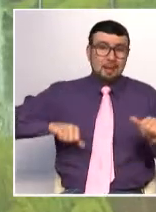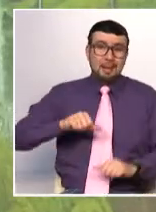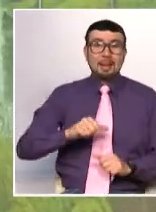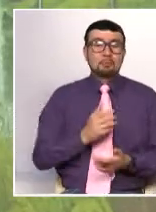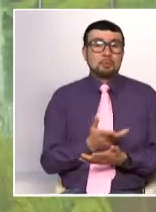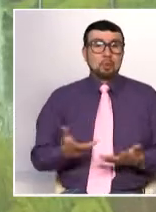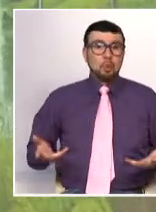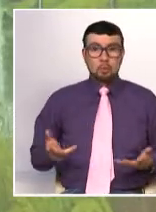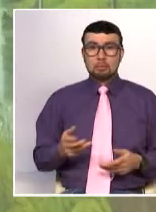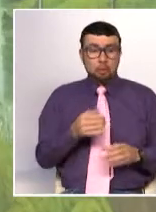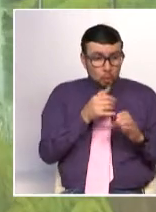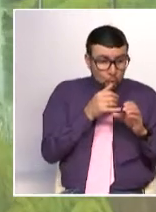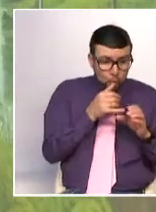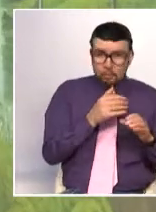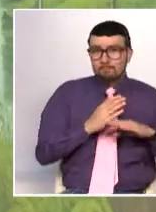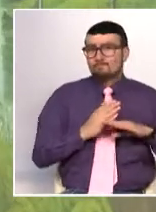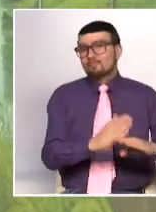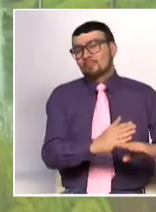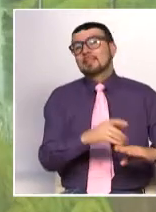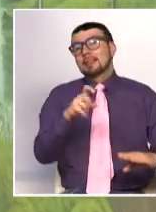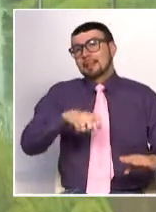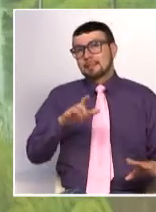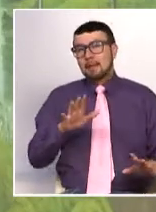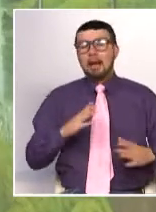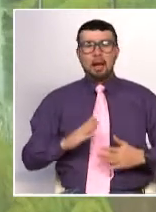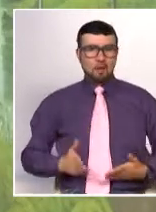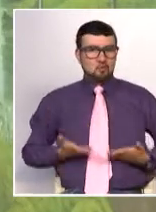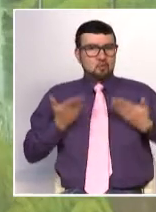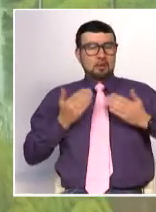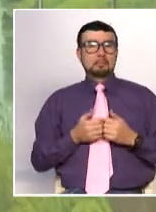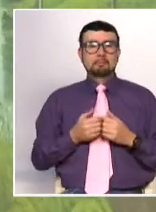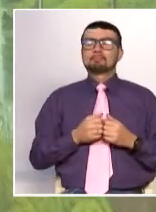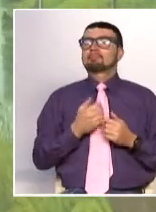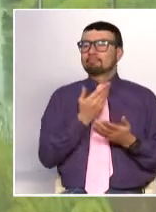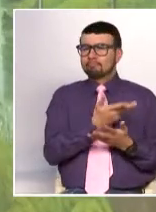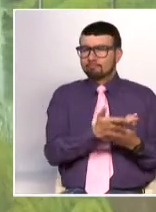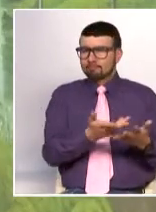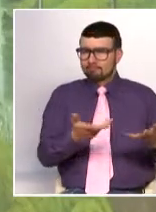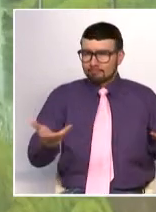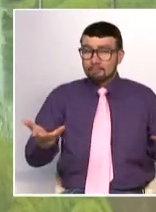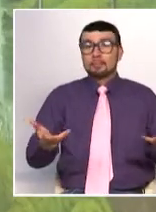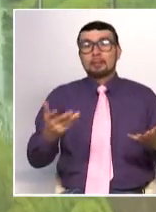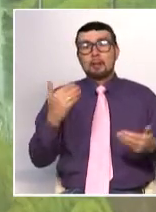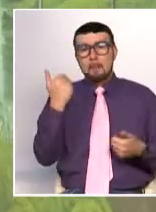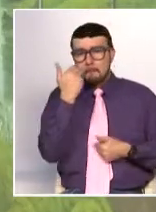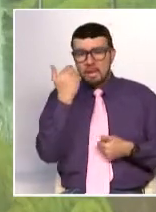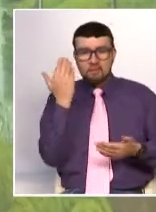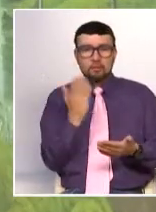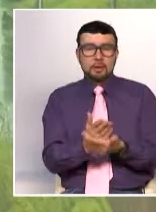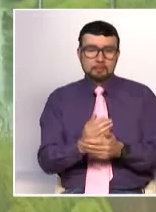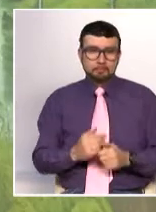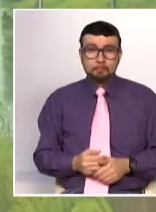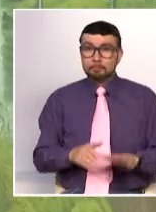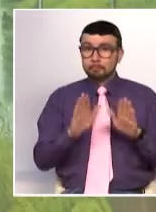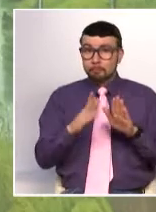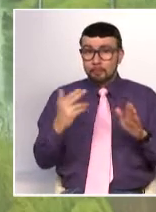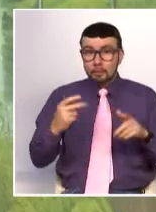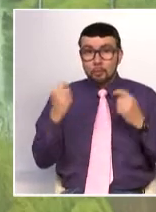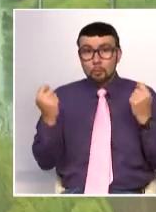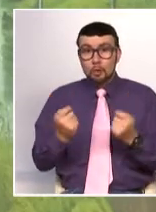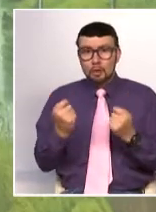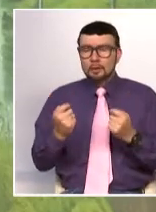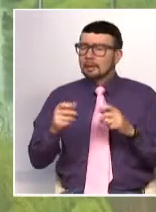y todo esto en su conjunto nos llevan al proceso de la enfermedad vamos después de este corte comercial es